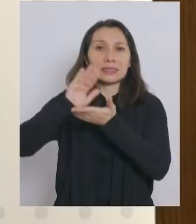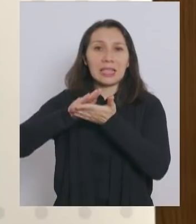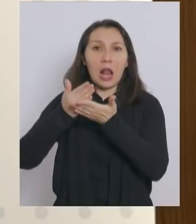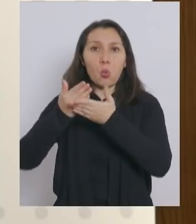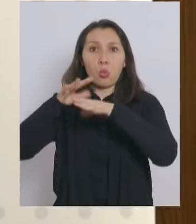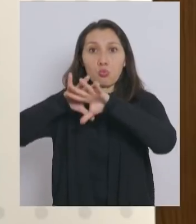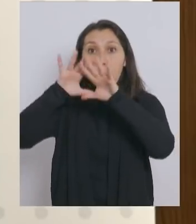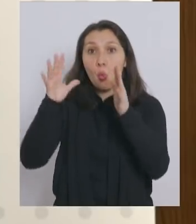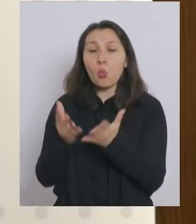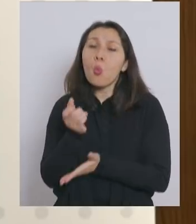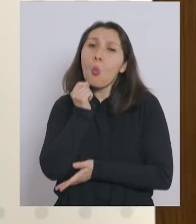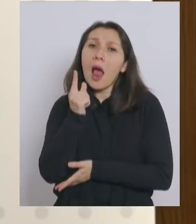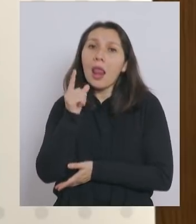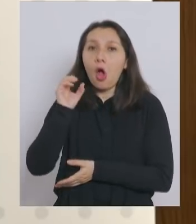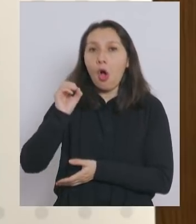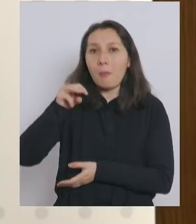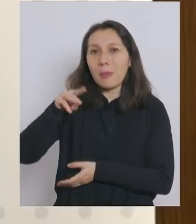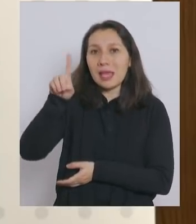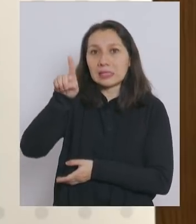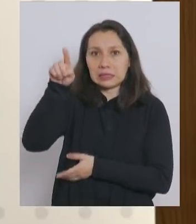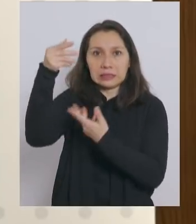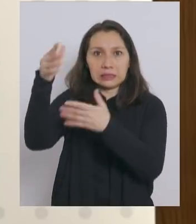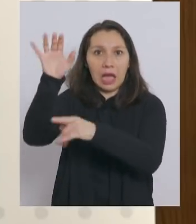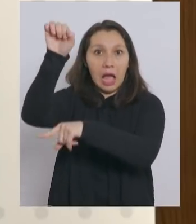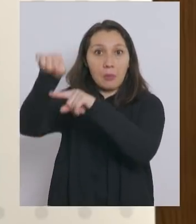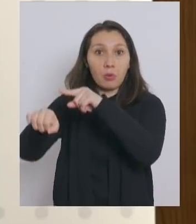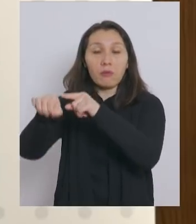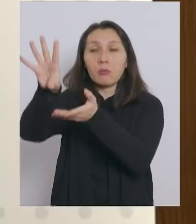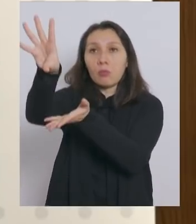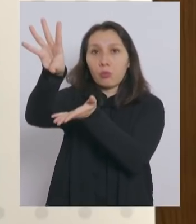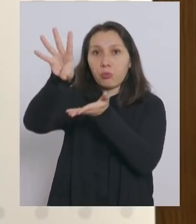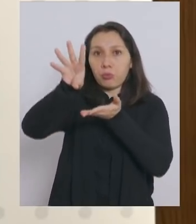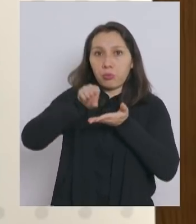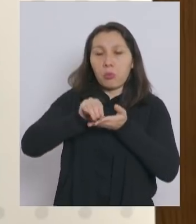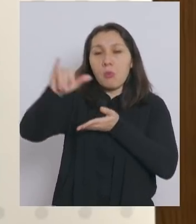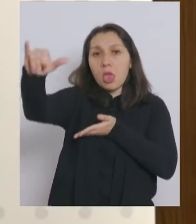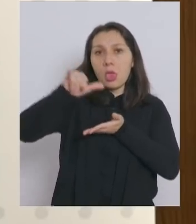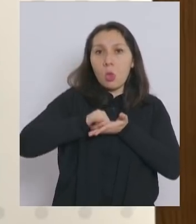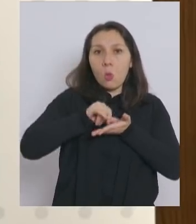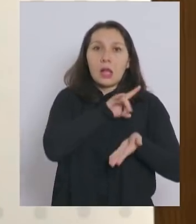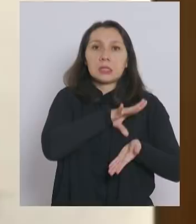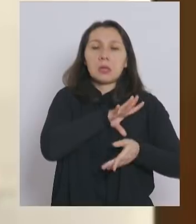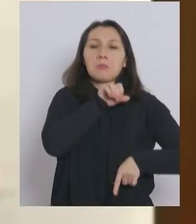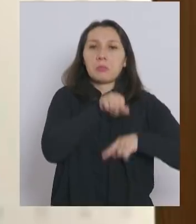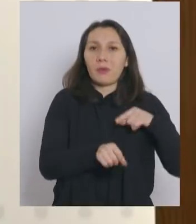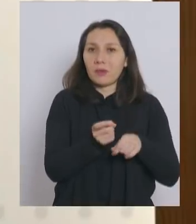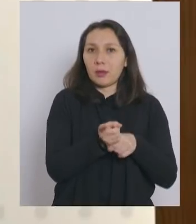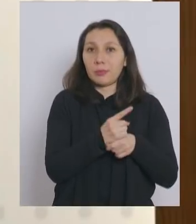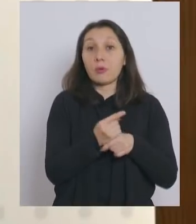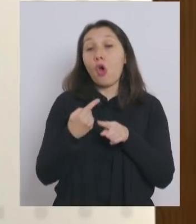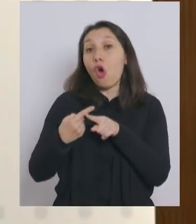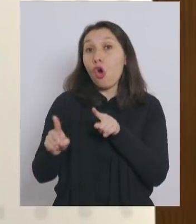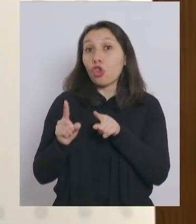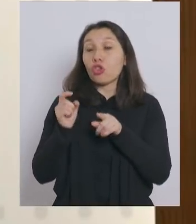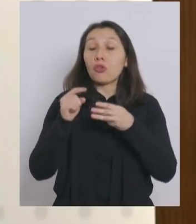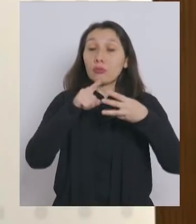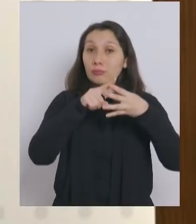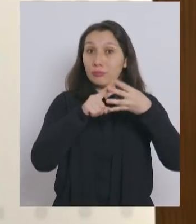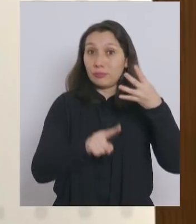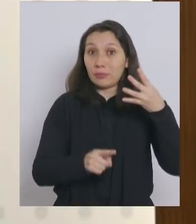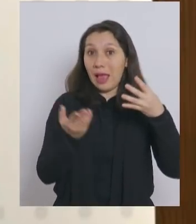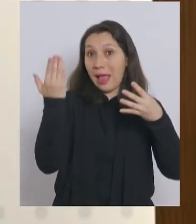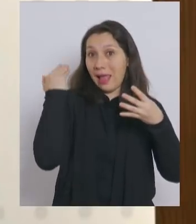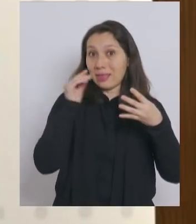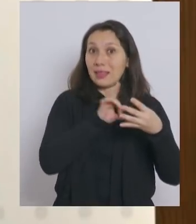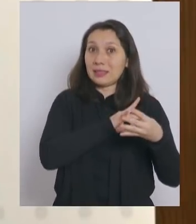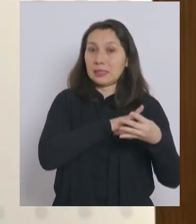salud a nivel mundial, que es la OMS. Y es por eso que nosotros hacemos esta homologación. En las otras, nosotros lo que pudimos hacer, dado que en el